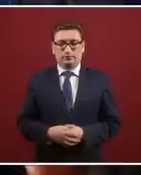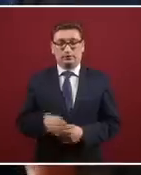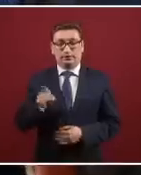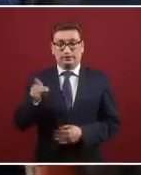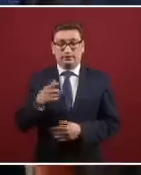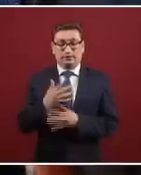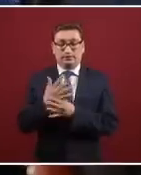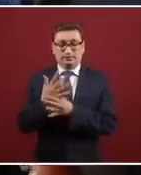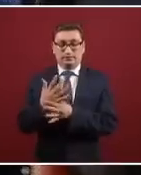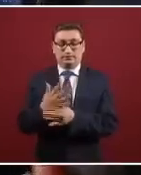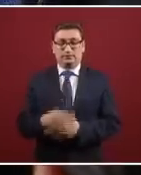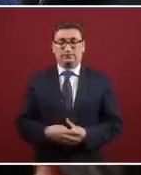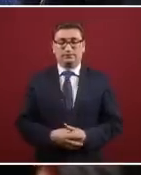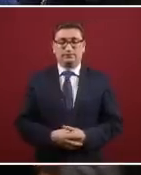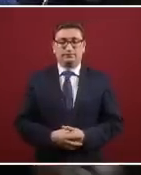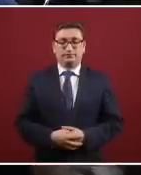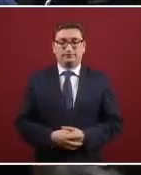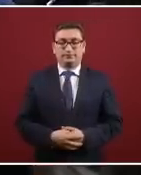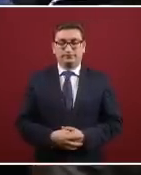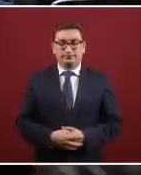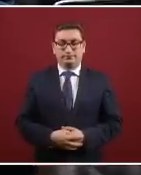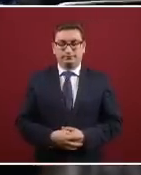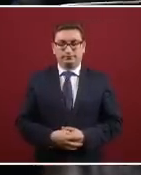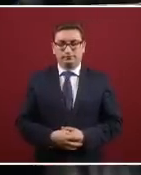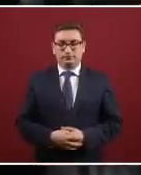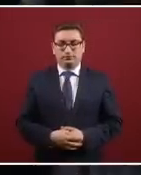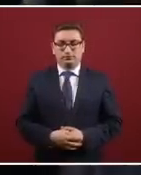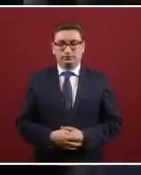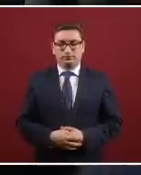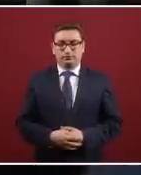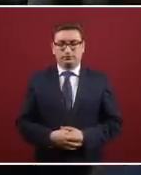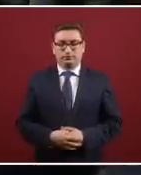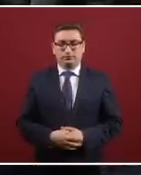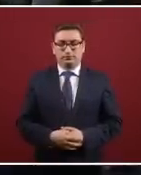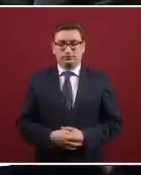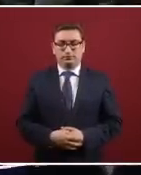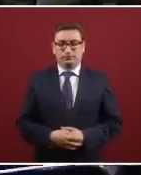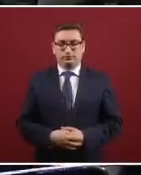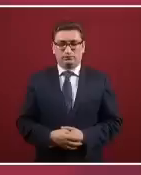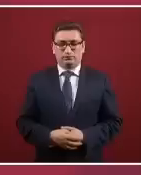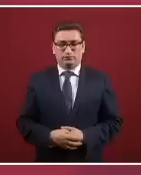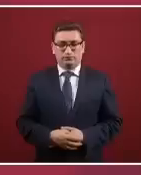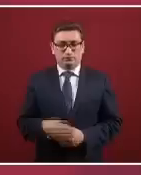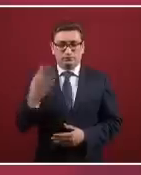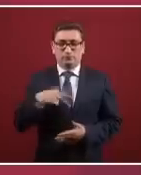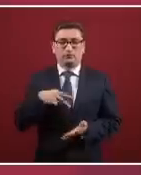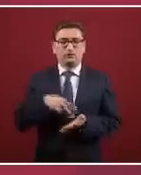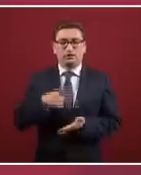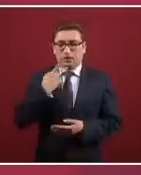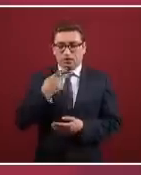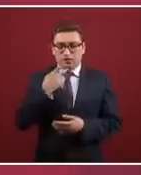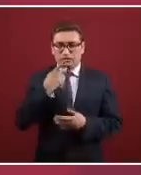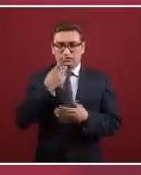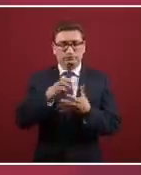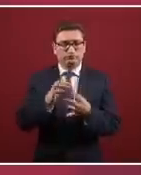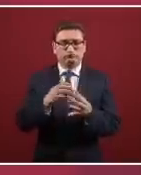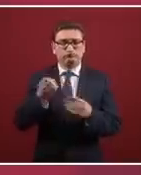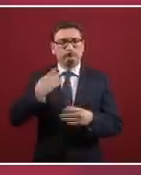dice en un discurso, me acuña una frase,